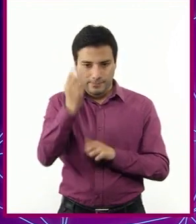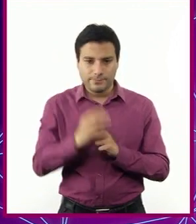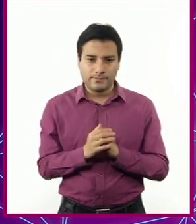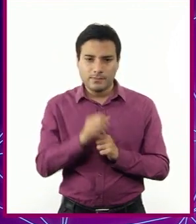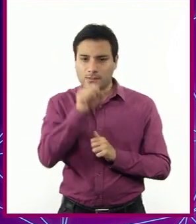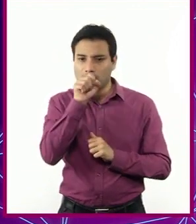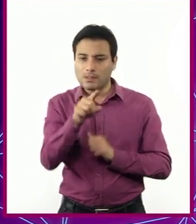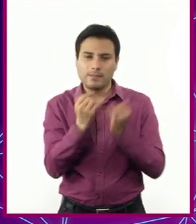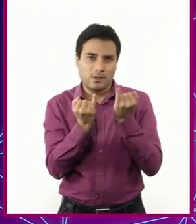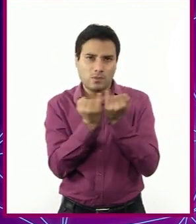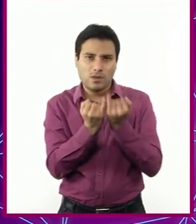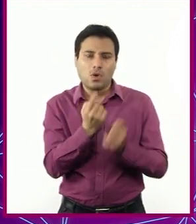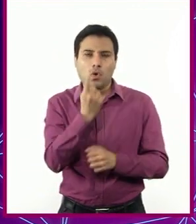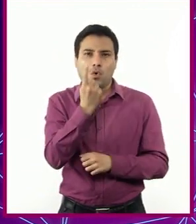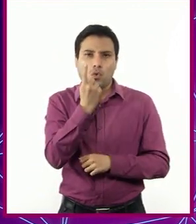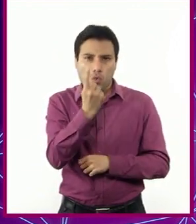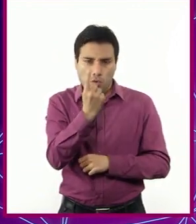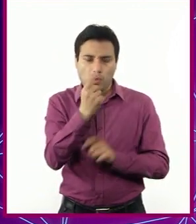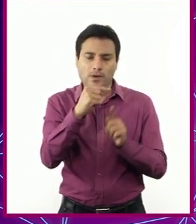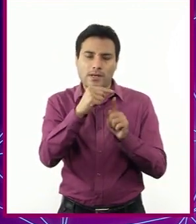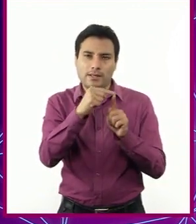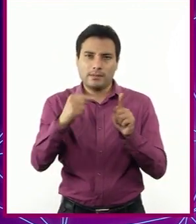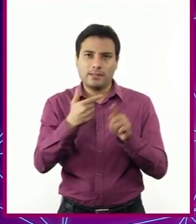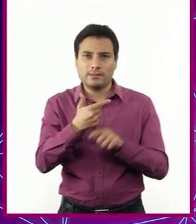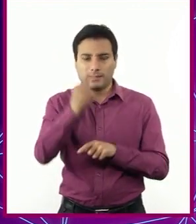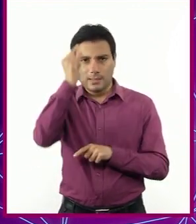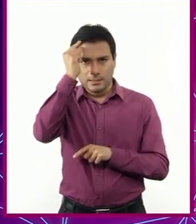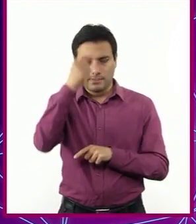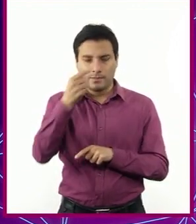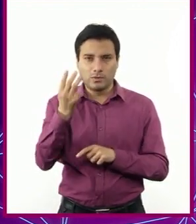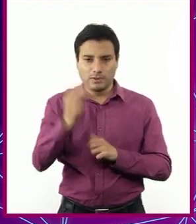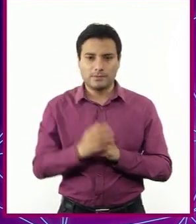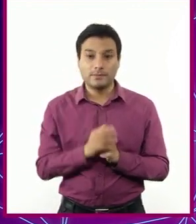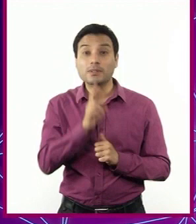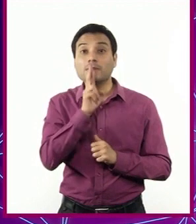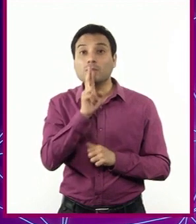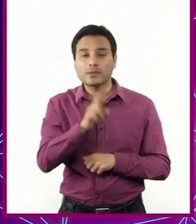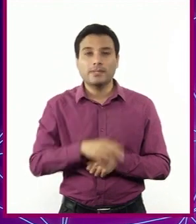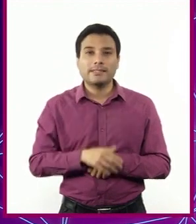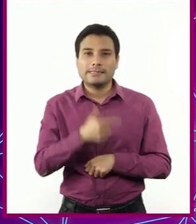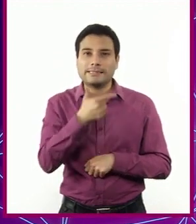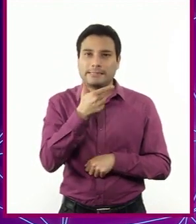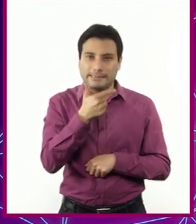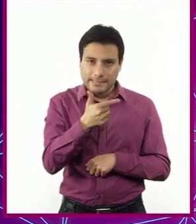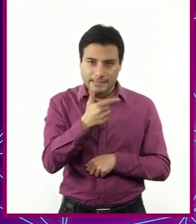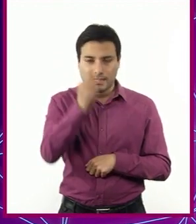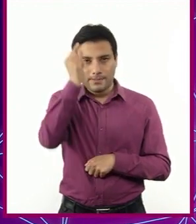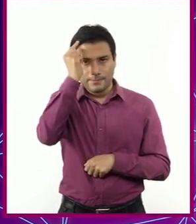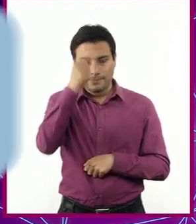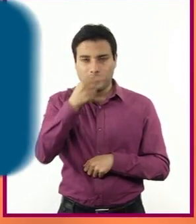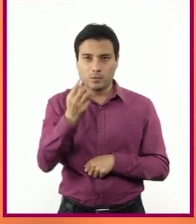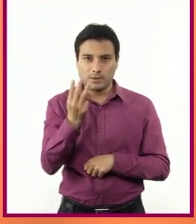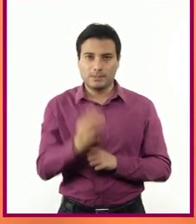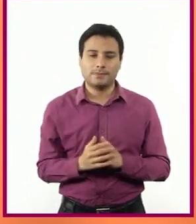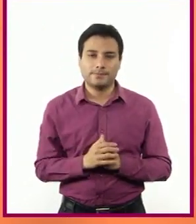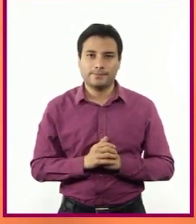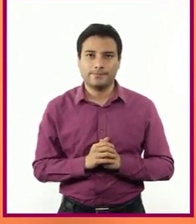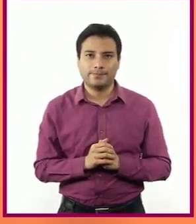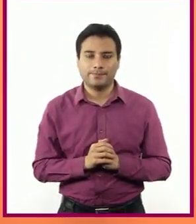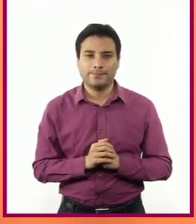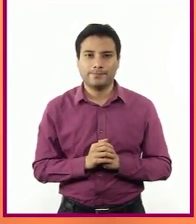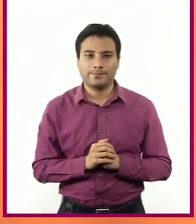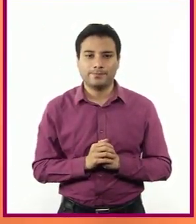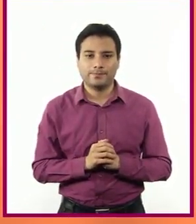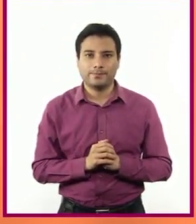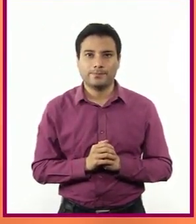negativo, entonces 1 entre 7 al cubo es igual a 7 a la menos 3 o a la 3 negativo. De